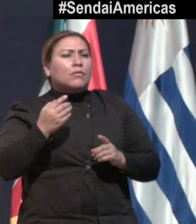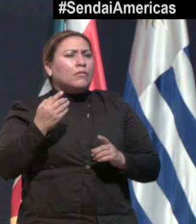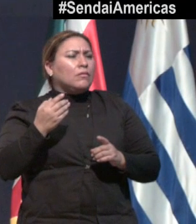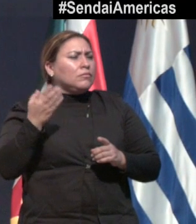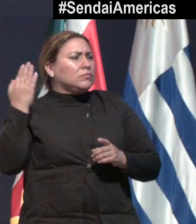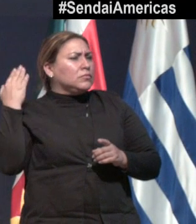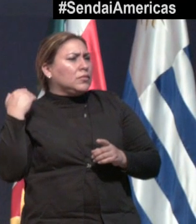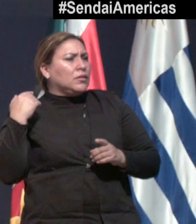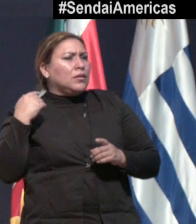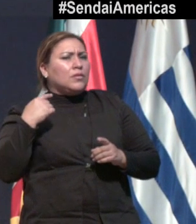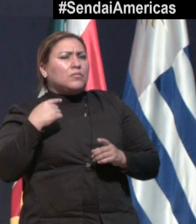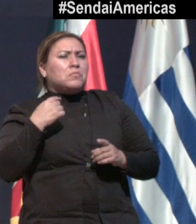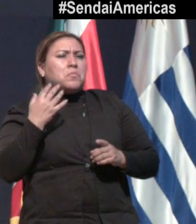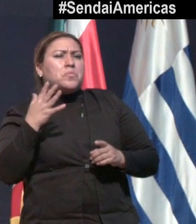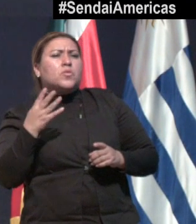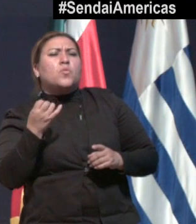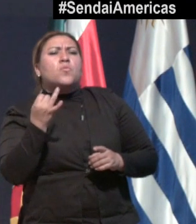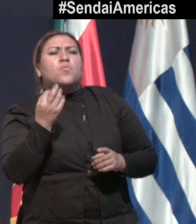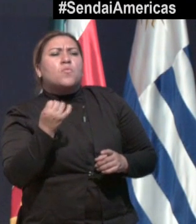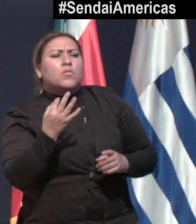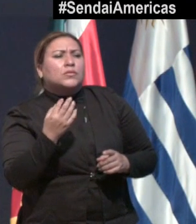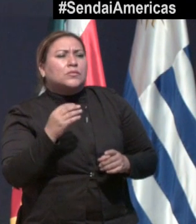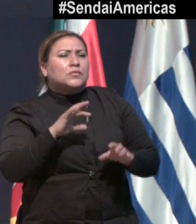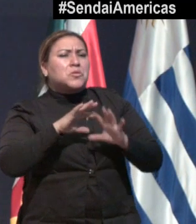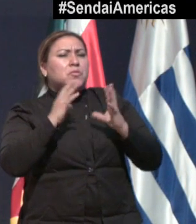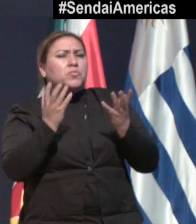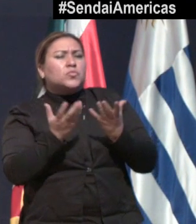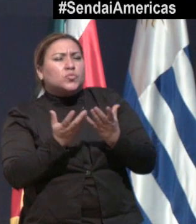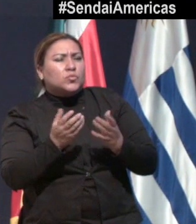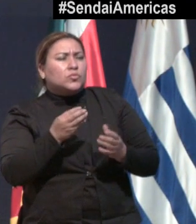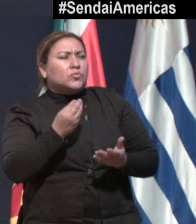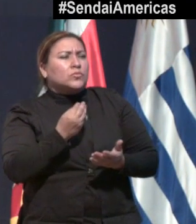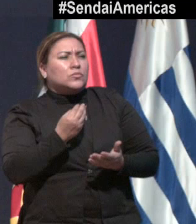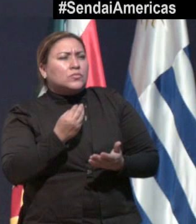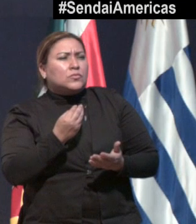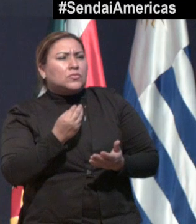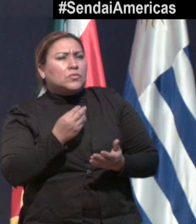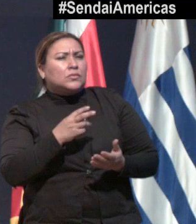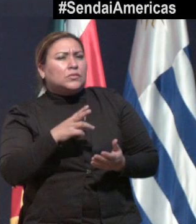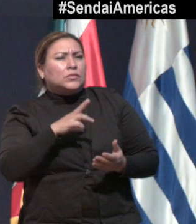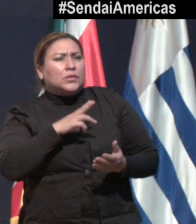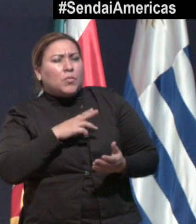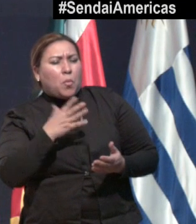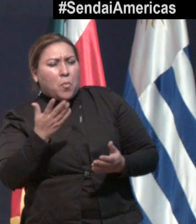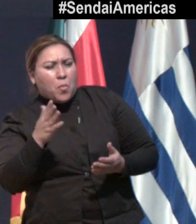anteriores una cifra de que a nivel mundial estamos en promedio